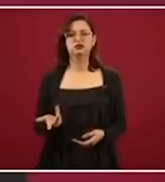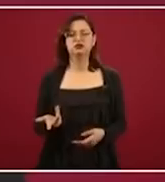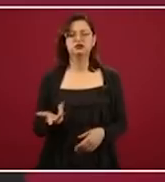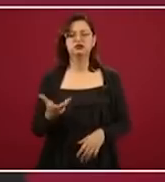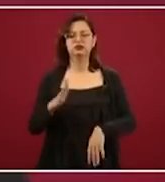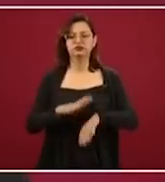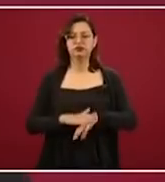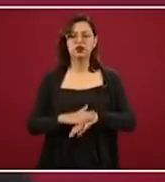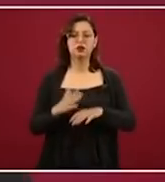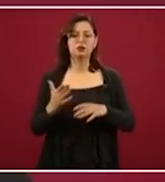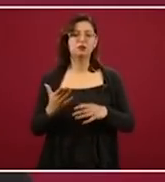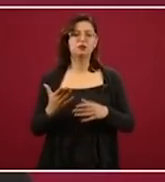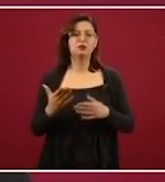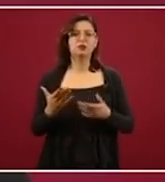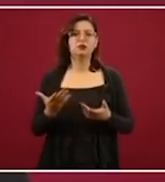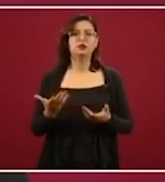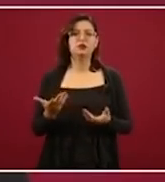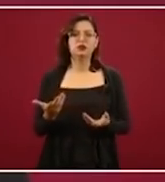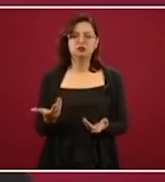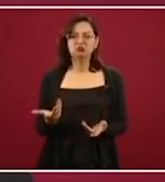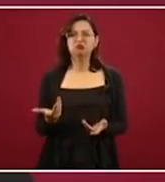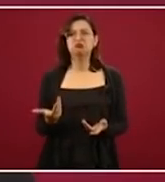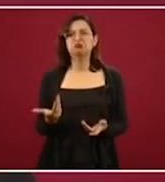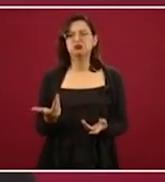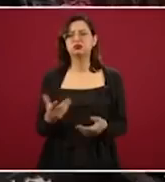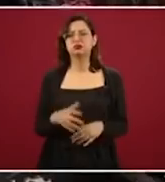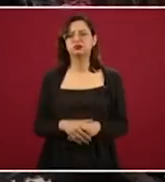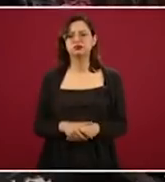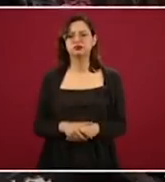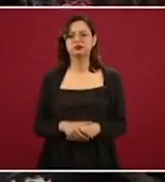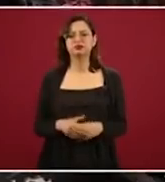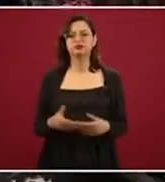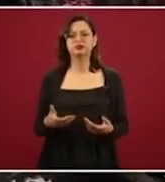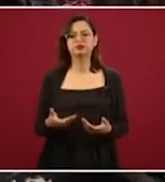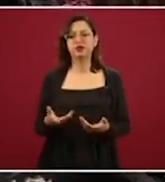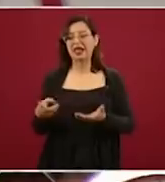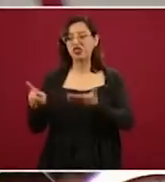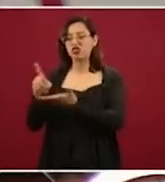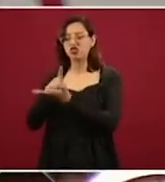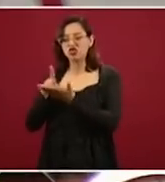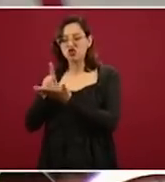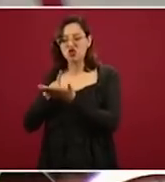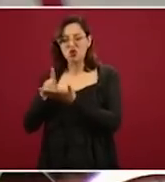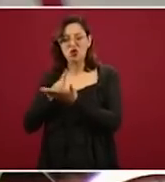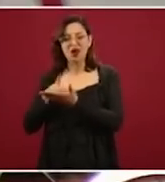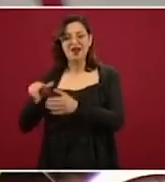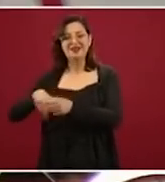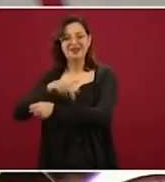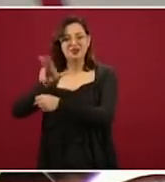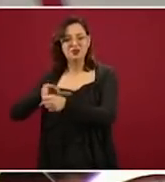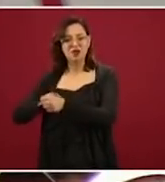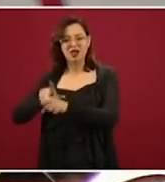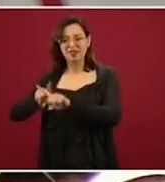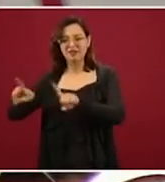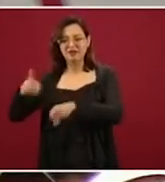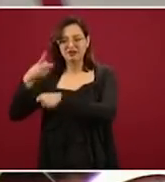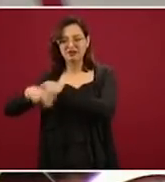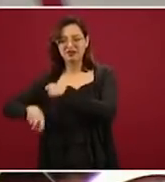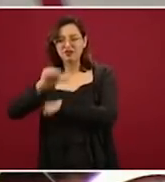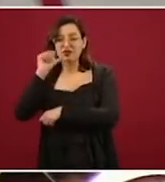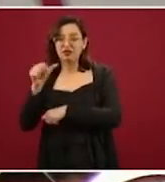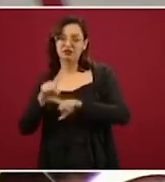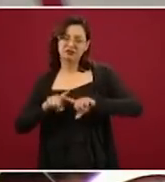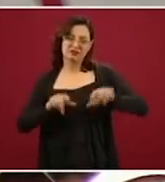garantizar el uso de drogas no dañinas, no estas,